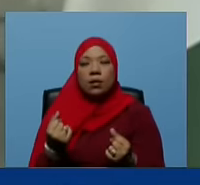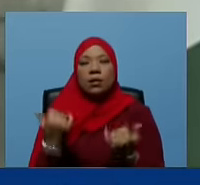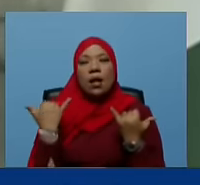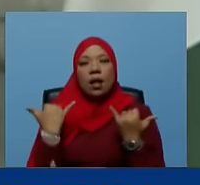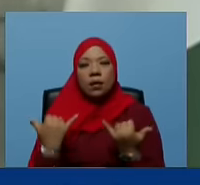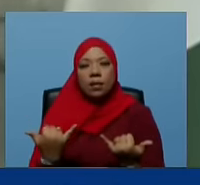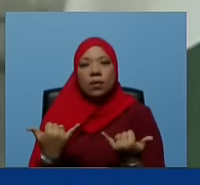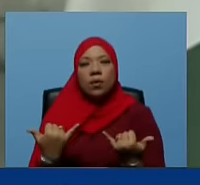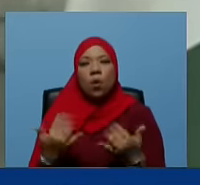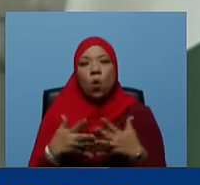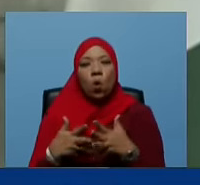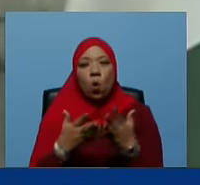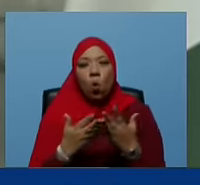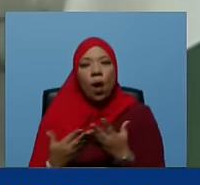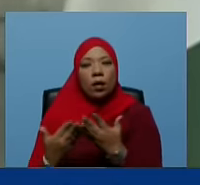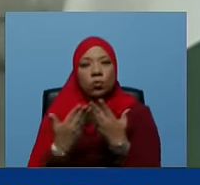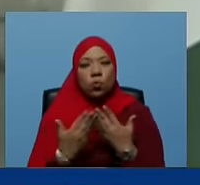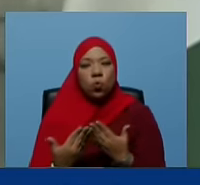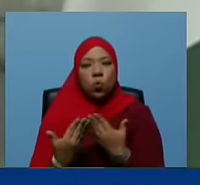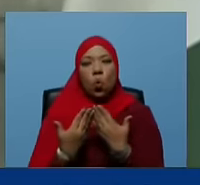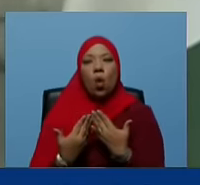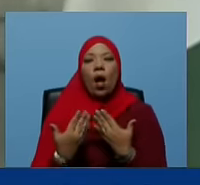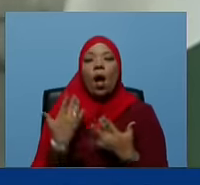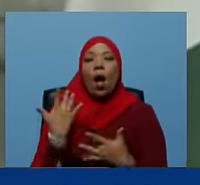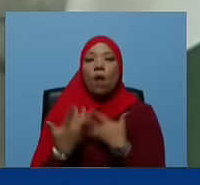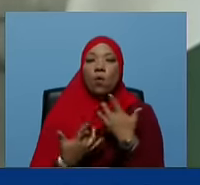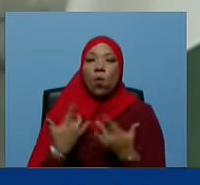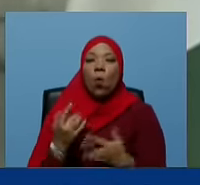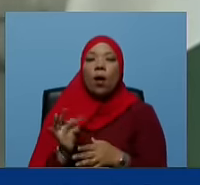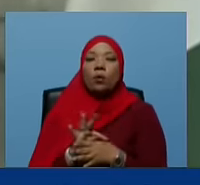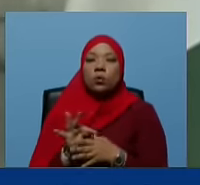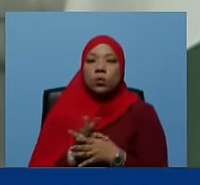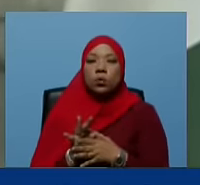están los estudios físicos,